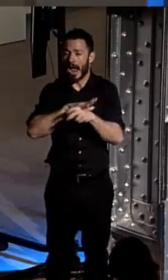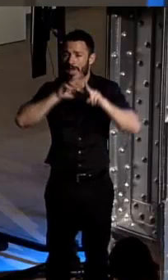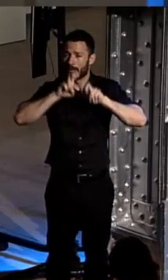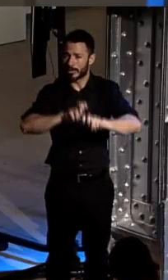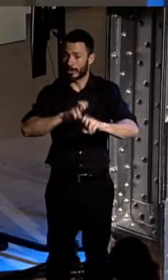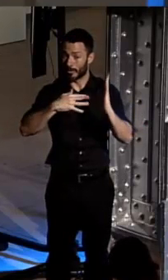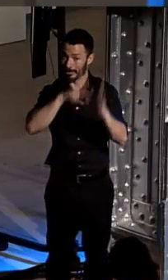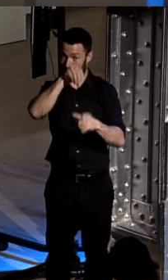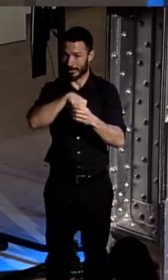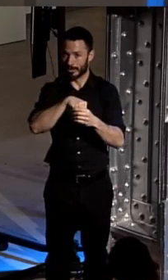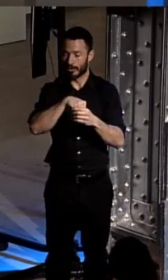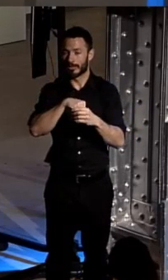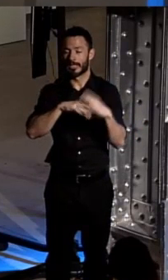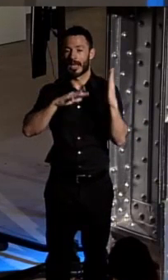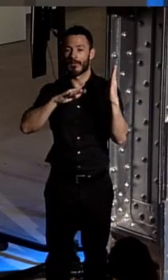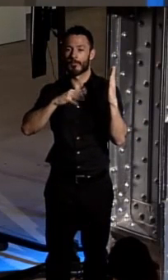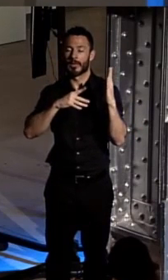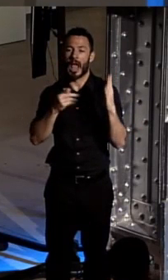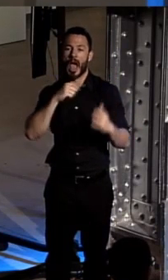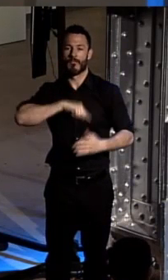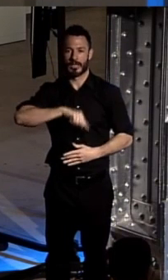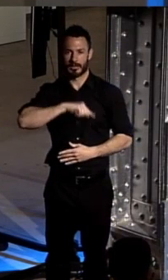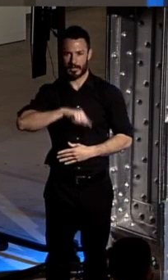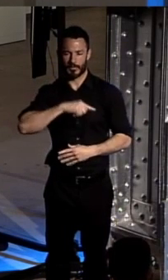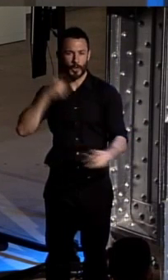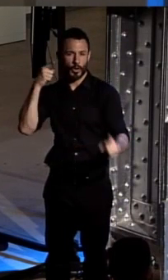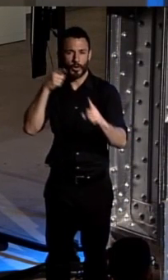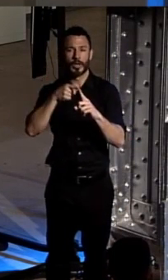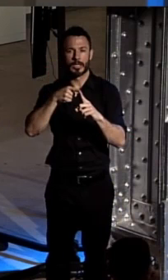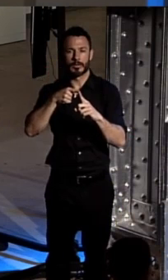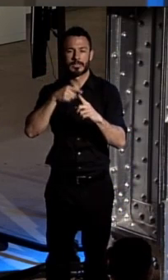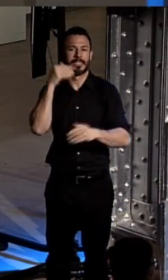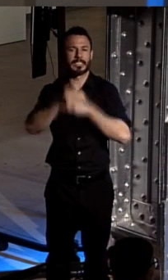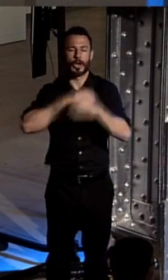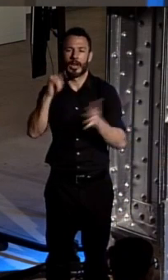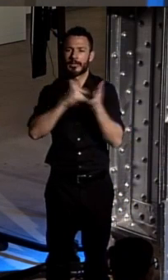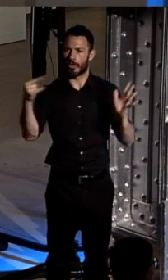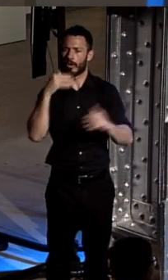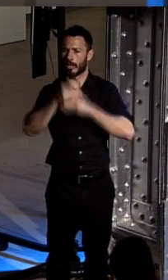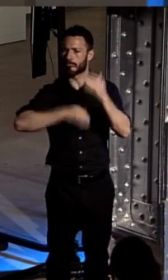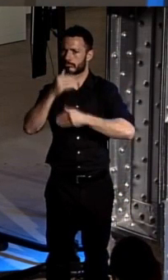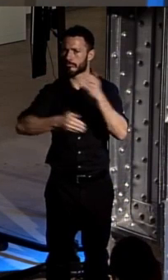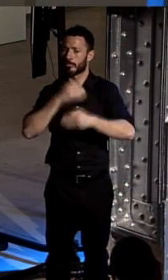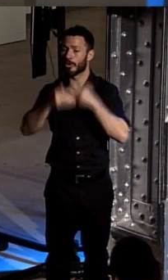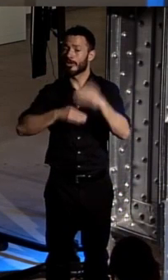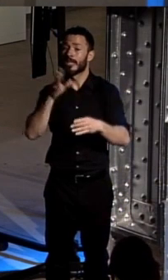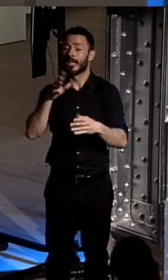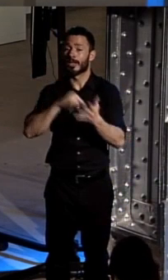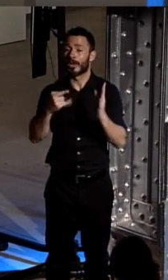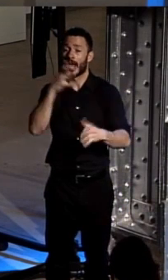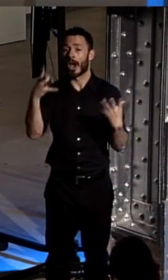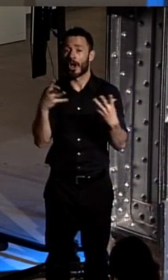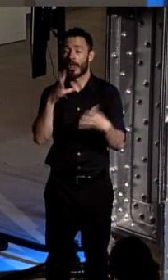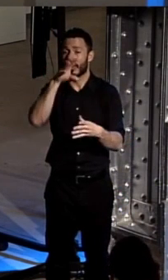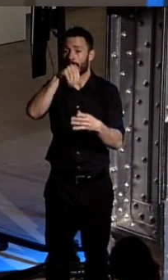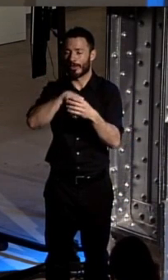la informática que se llama la informática afectiva, cuyo objetivo es precisamente el desarrollar tecnología que tenga inteligencia emocional. Y la profesora